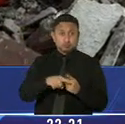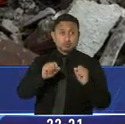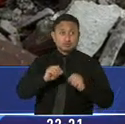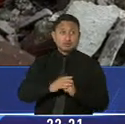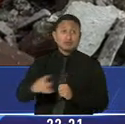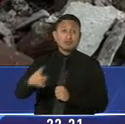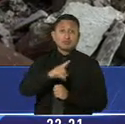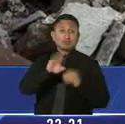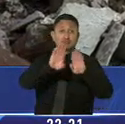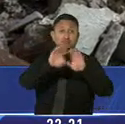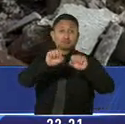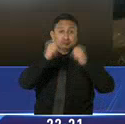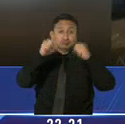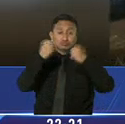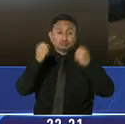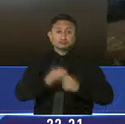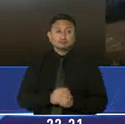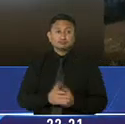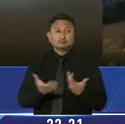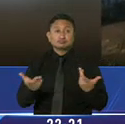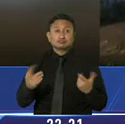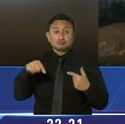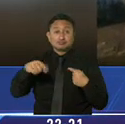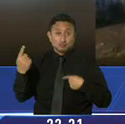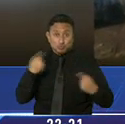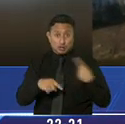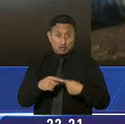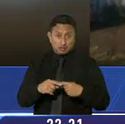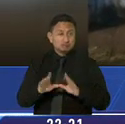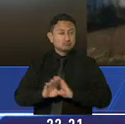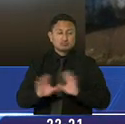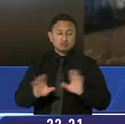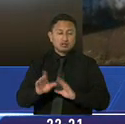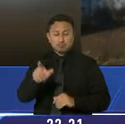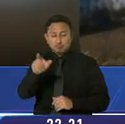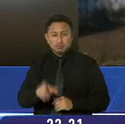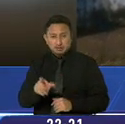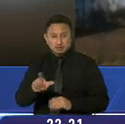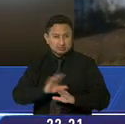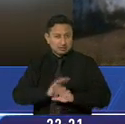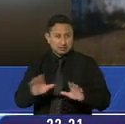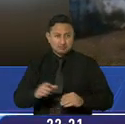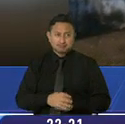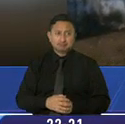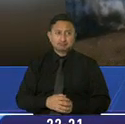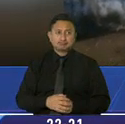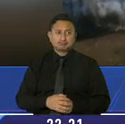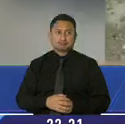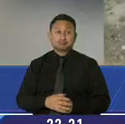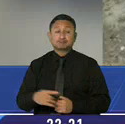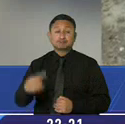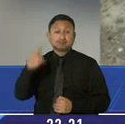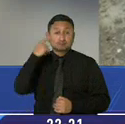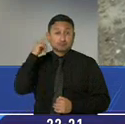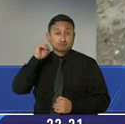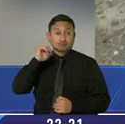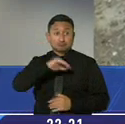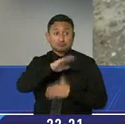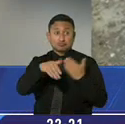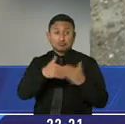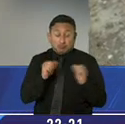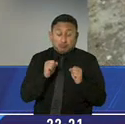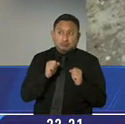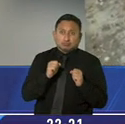El hecho ventajosamente no dejó heridos en la población civil ni en los uniformados. El estruendo despertó a los vecinos y a